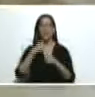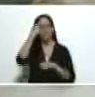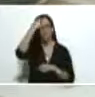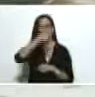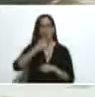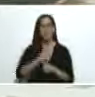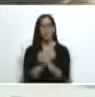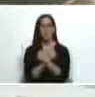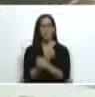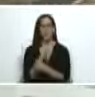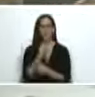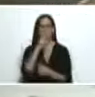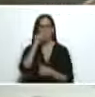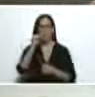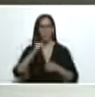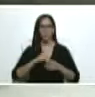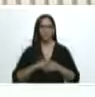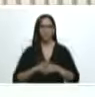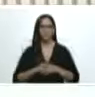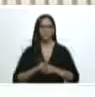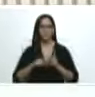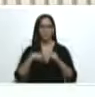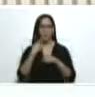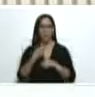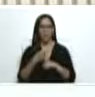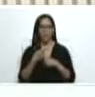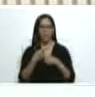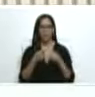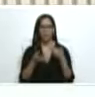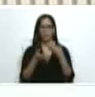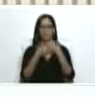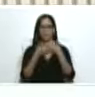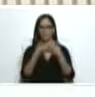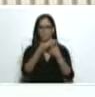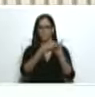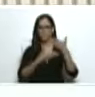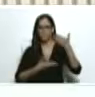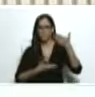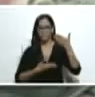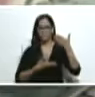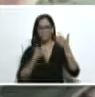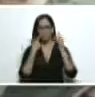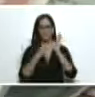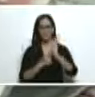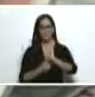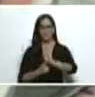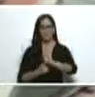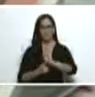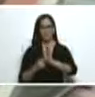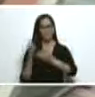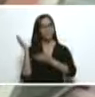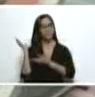Maduro. Después viene la contraportada. Mira, mira.